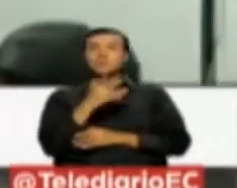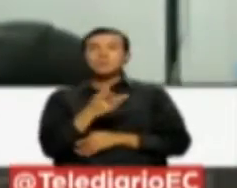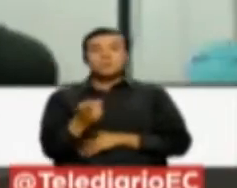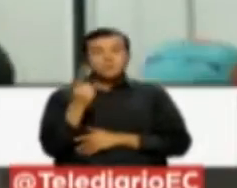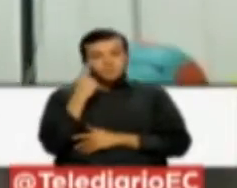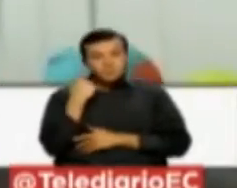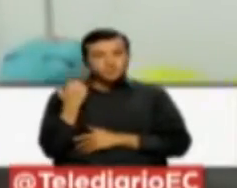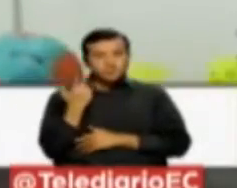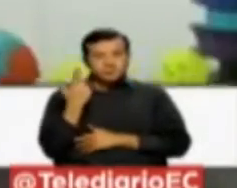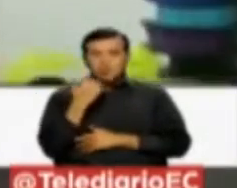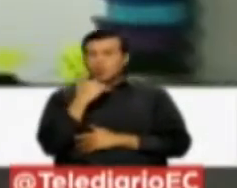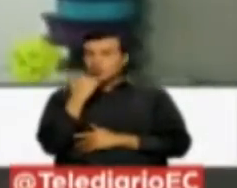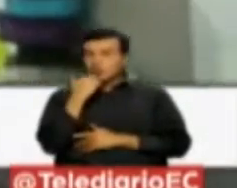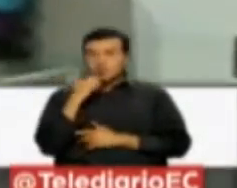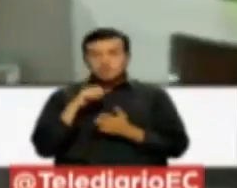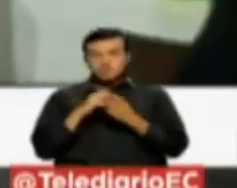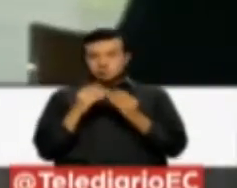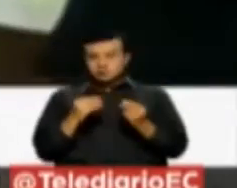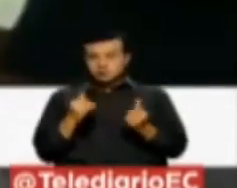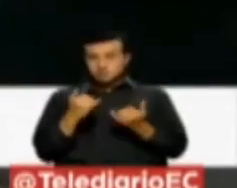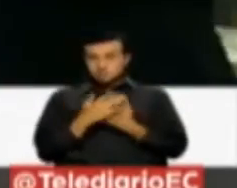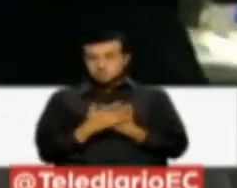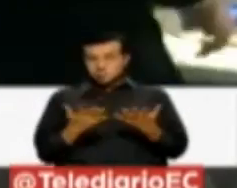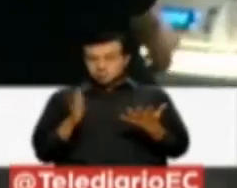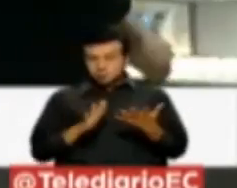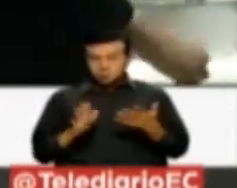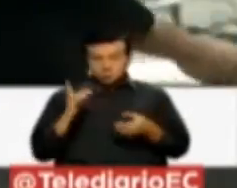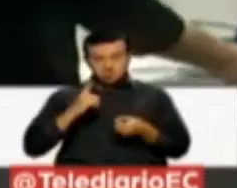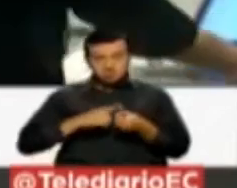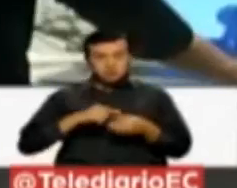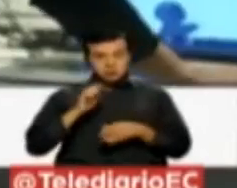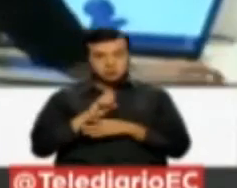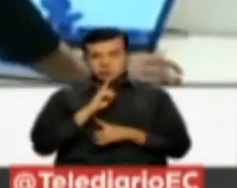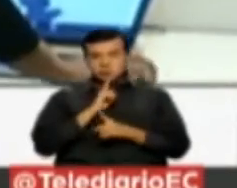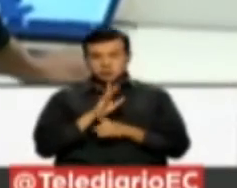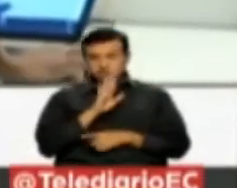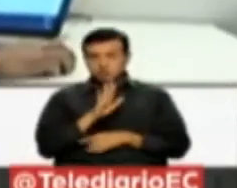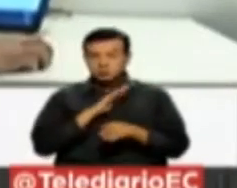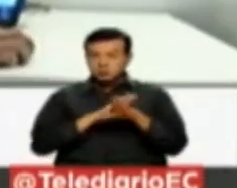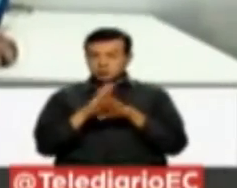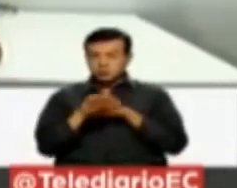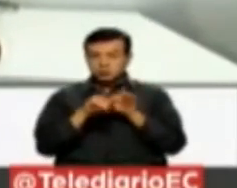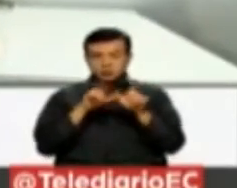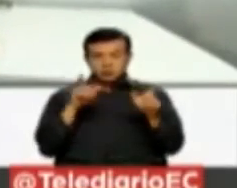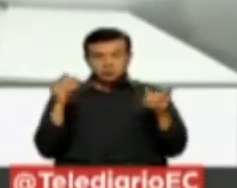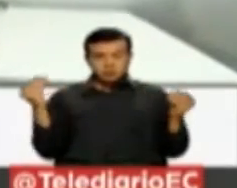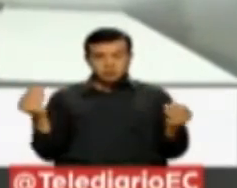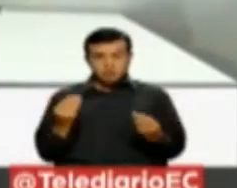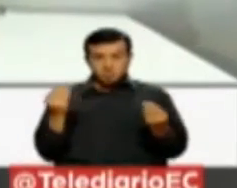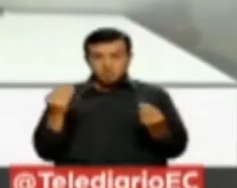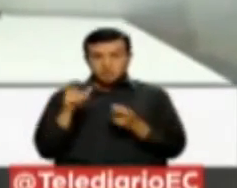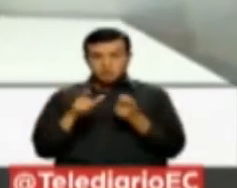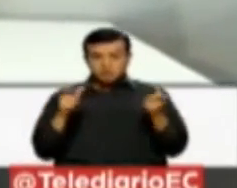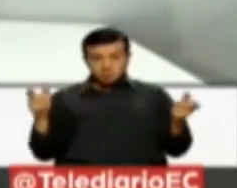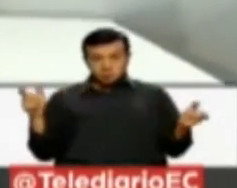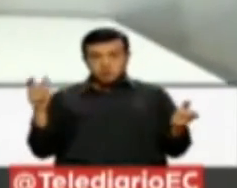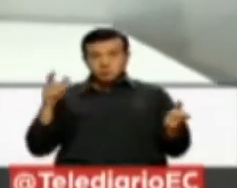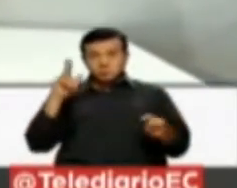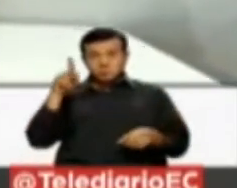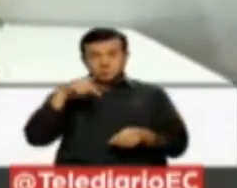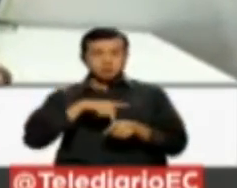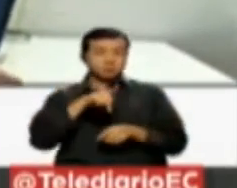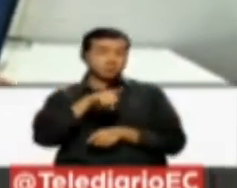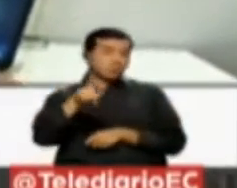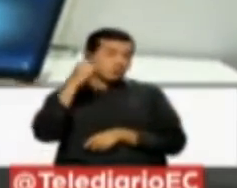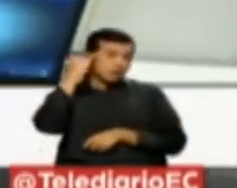puedan dar alguna solución al mercado actual de Quito y Ecuador. Entonces, les invito a todos los jóvenes, a toda la ciudadanía, aquellos profesionales